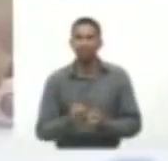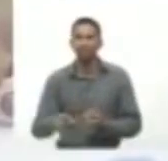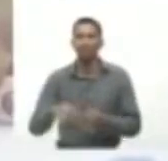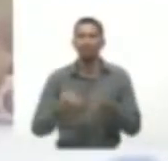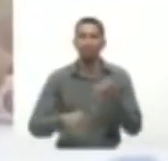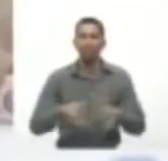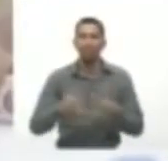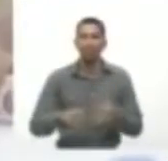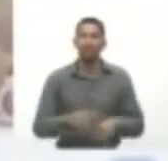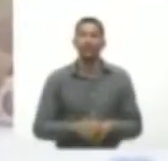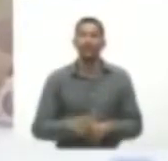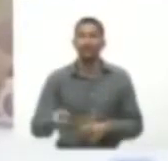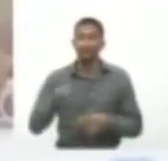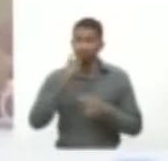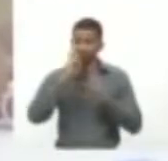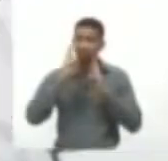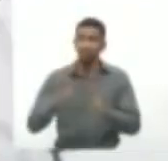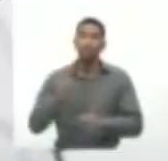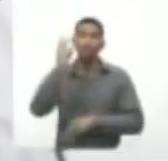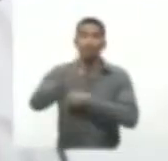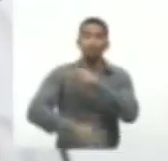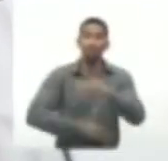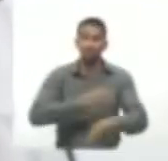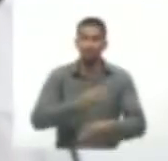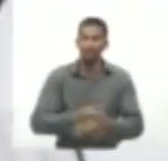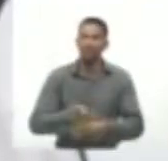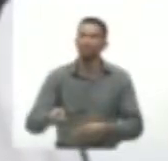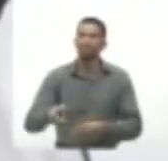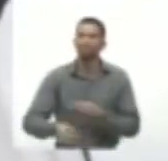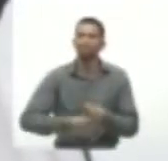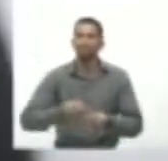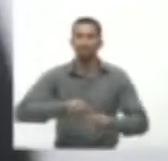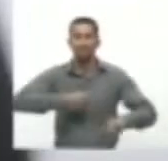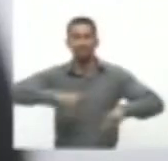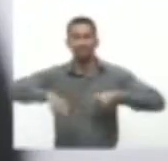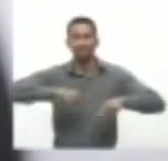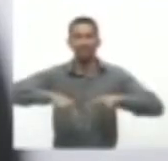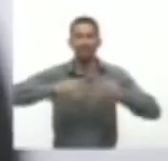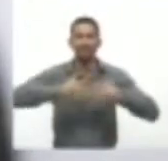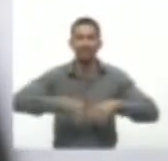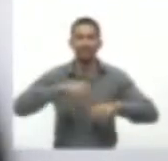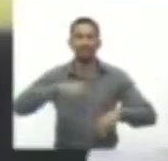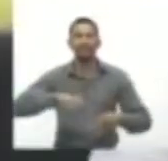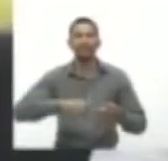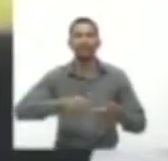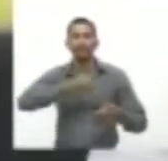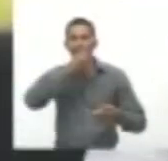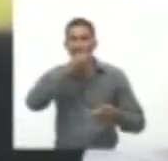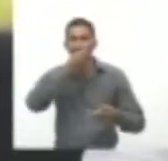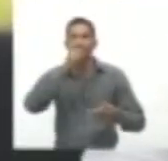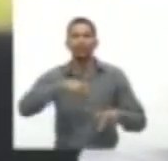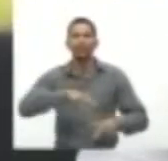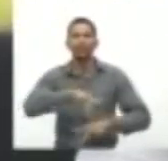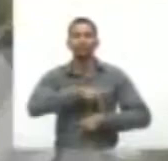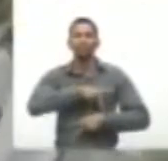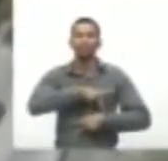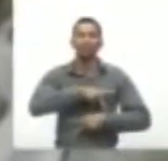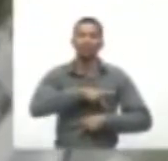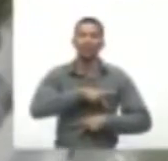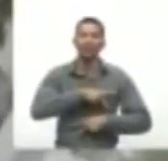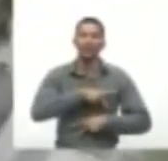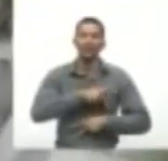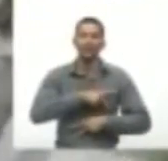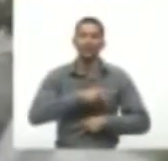quien goza de reconocimiento mundial, es administradora de empresas, comunicadora social y propietaria de la prestigiosa franquicia para